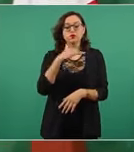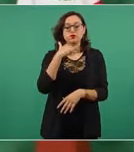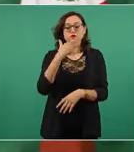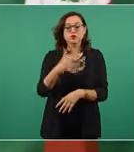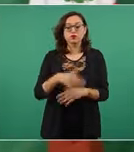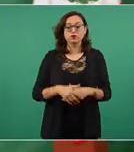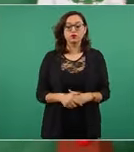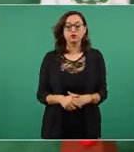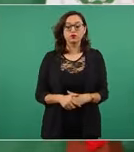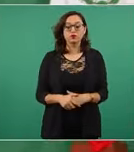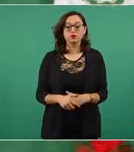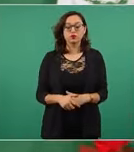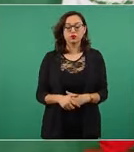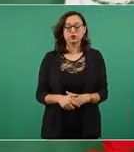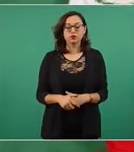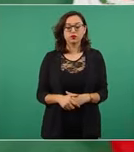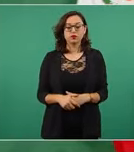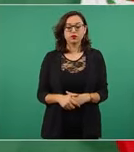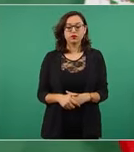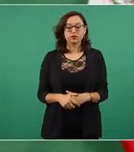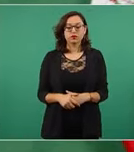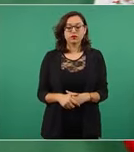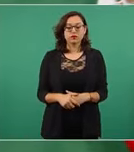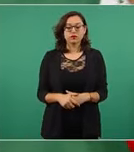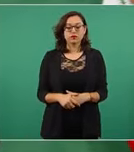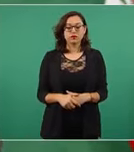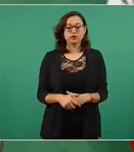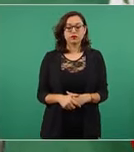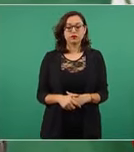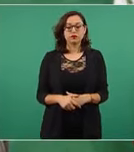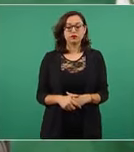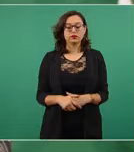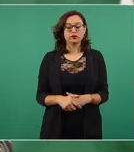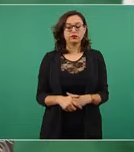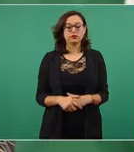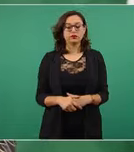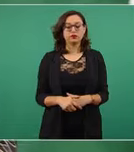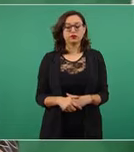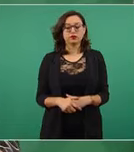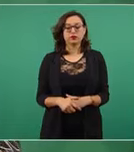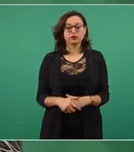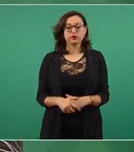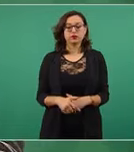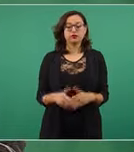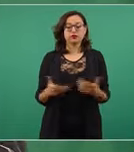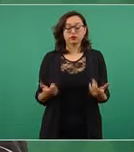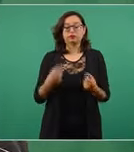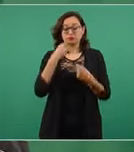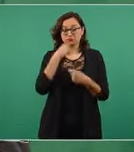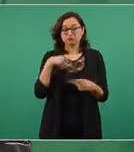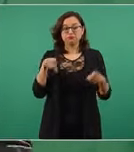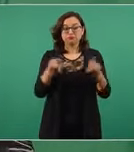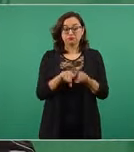existía en ese entonces una policía secreta,